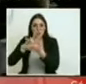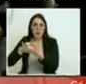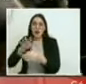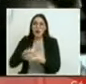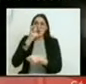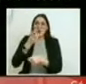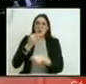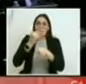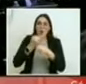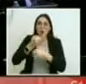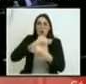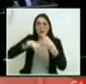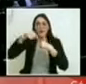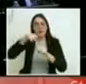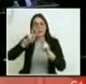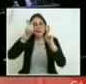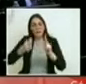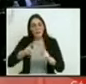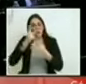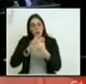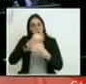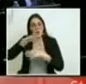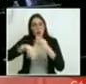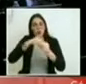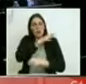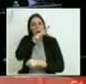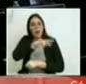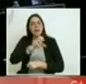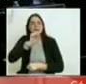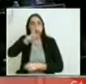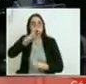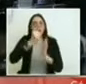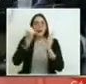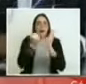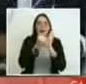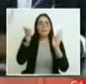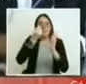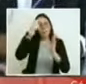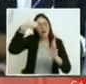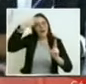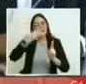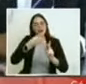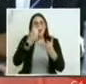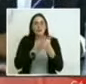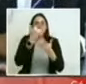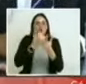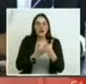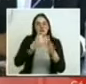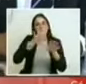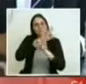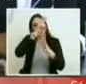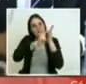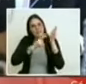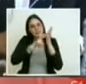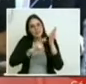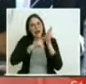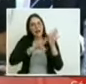general y en todo lo no reservado del proyecto de decreto por el que se